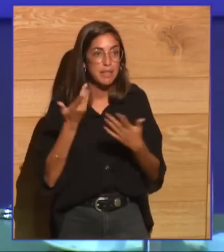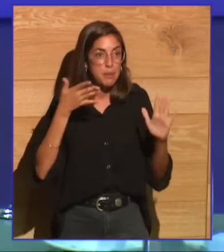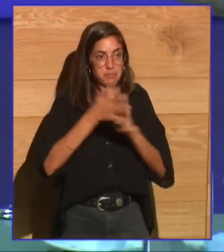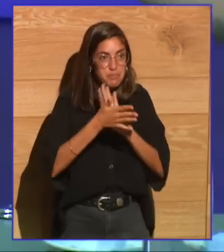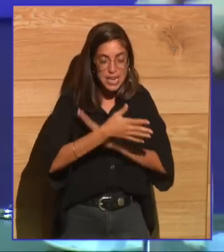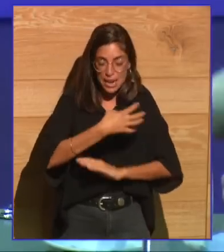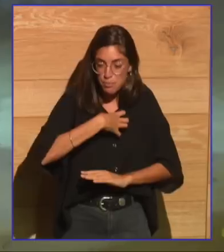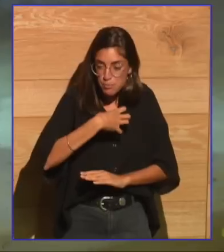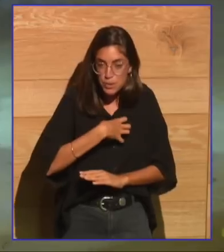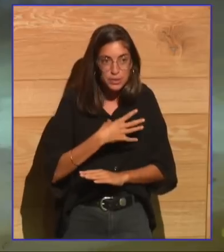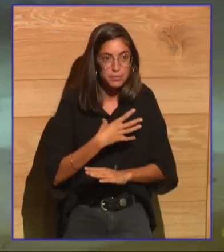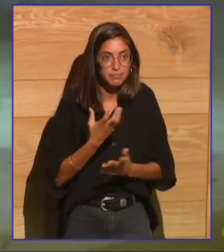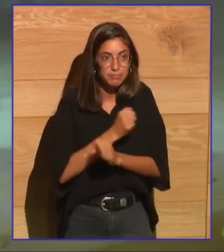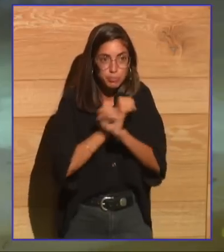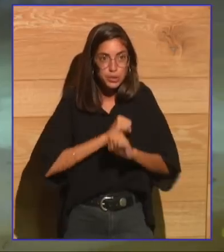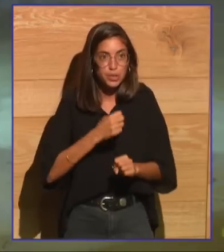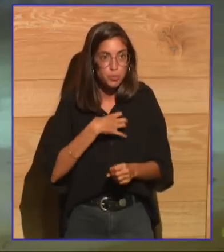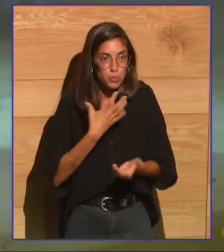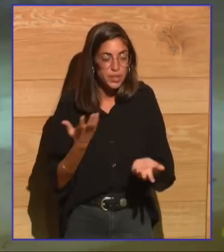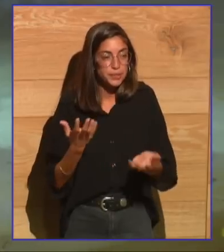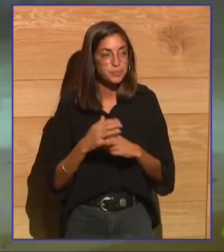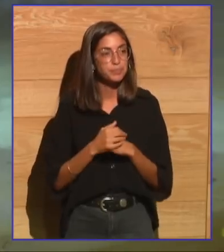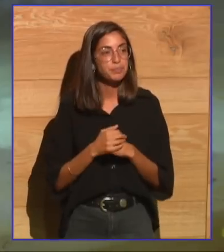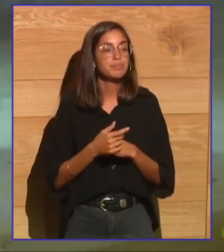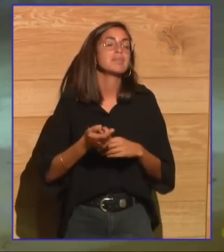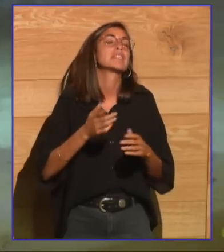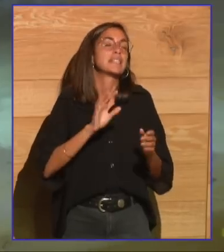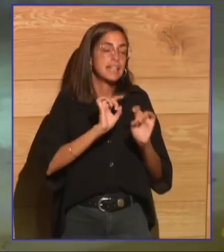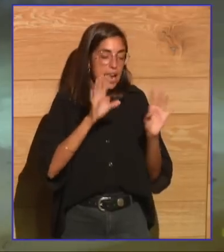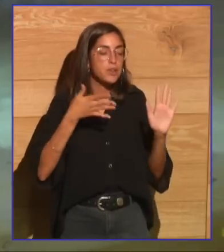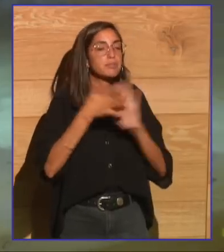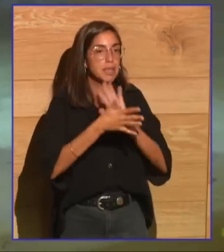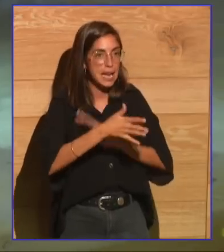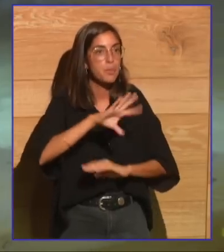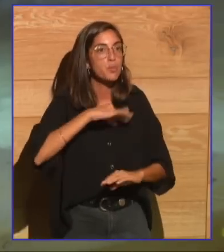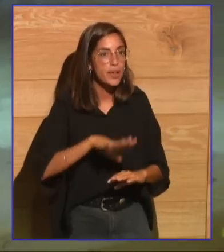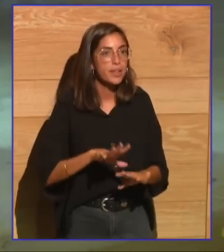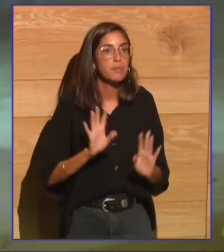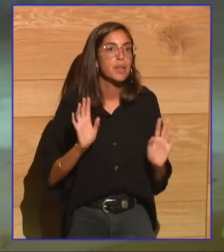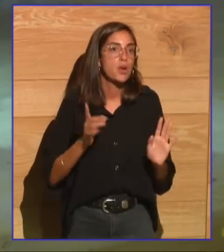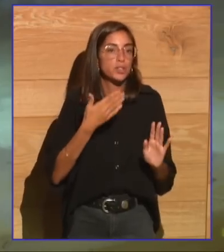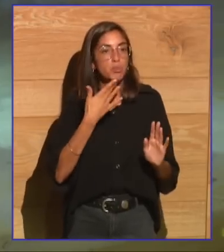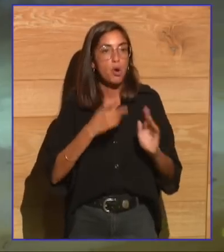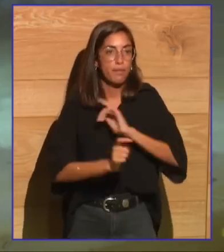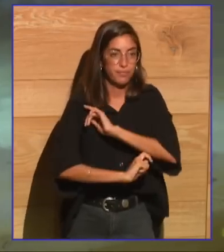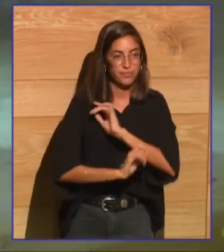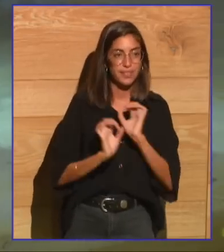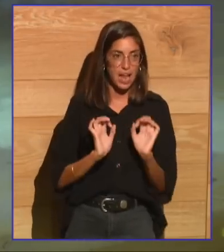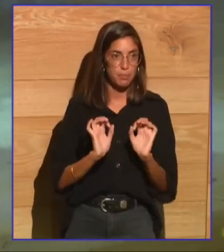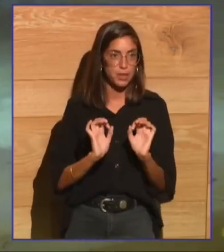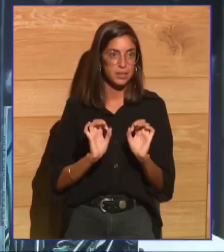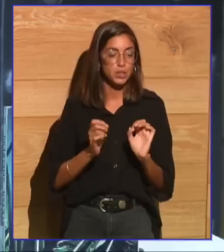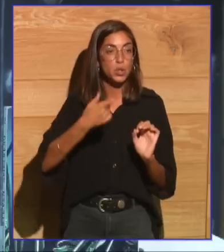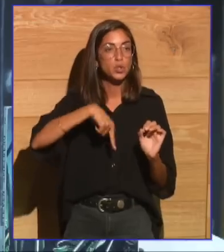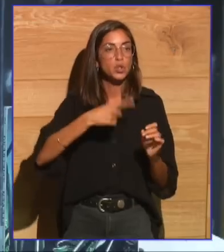claro cuando ha sucedido acá lo que lo podemos explicar pero posteriores gracias a hacer trampas ya claro que podemos decir